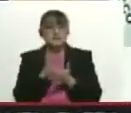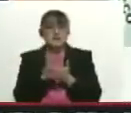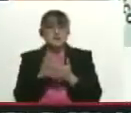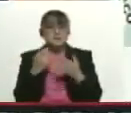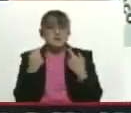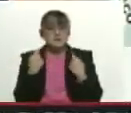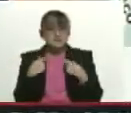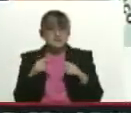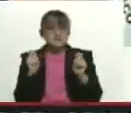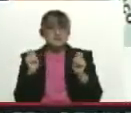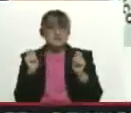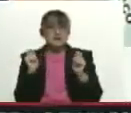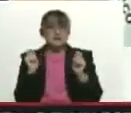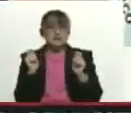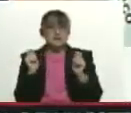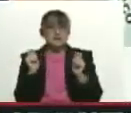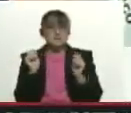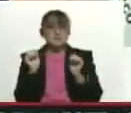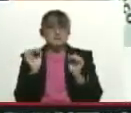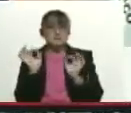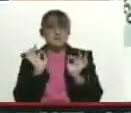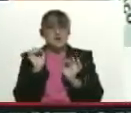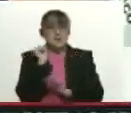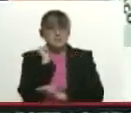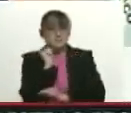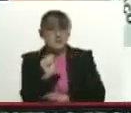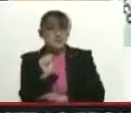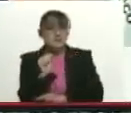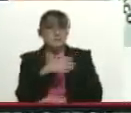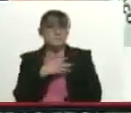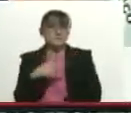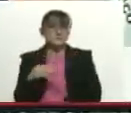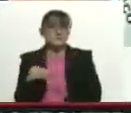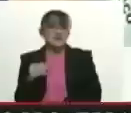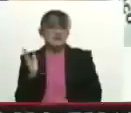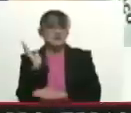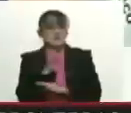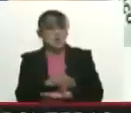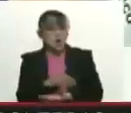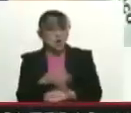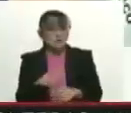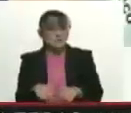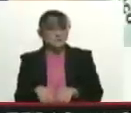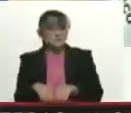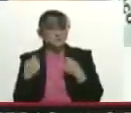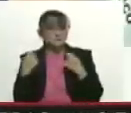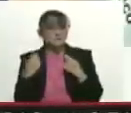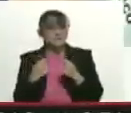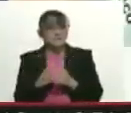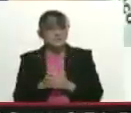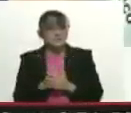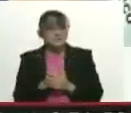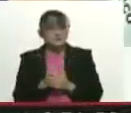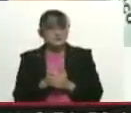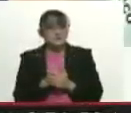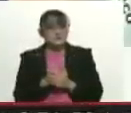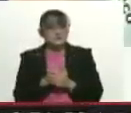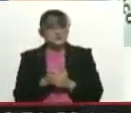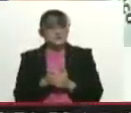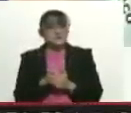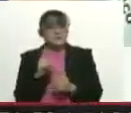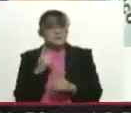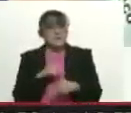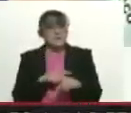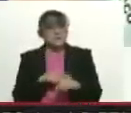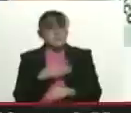intento de magnicidio, el intento de derrocar por la vía violenta en su primer momento